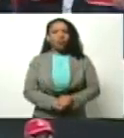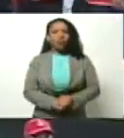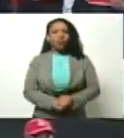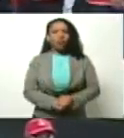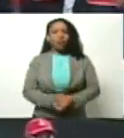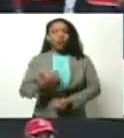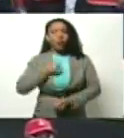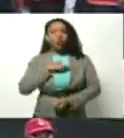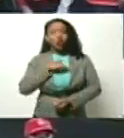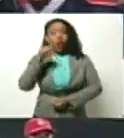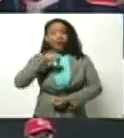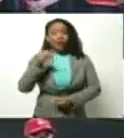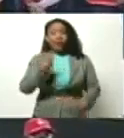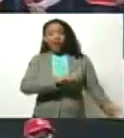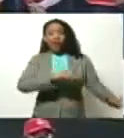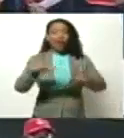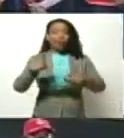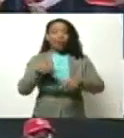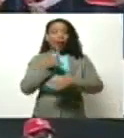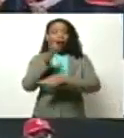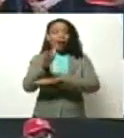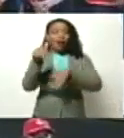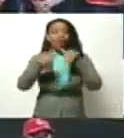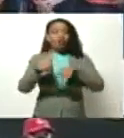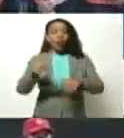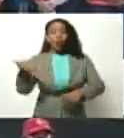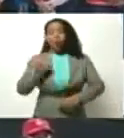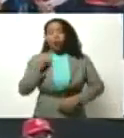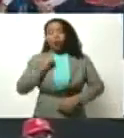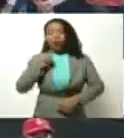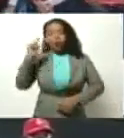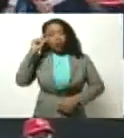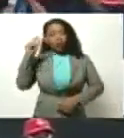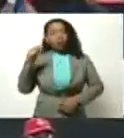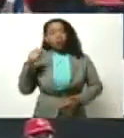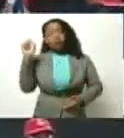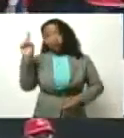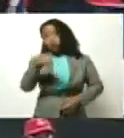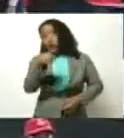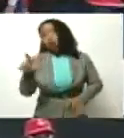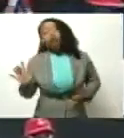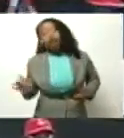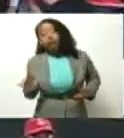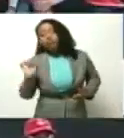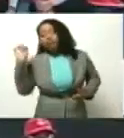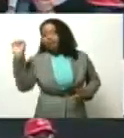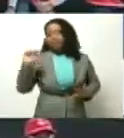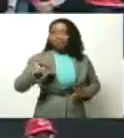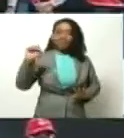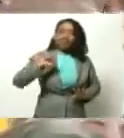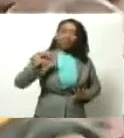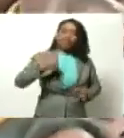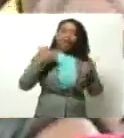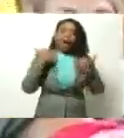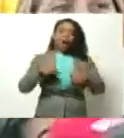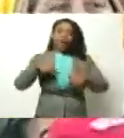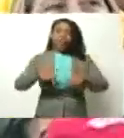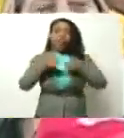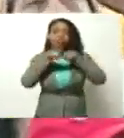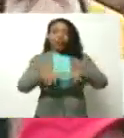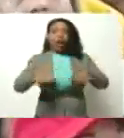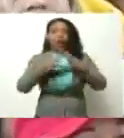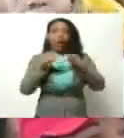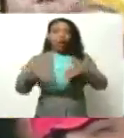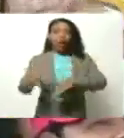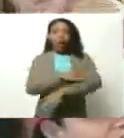nosotros estamos listos para ir para elecciones cuando sea sí o no y ahora con estas estructuras en